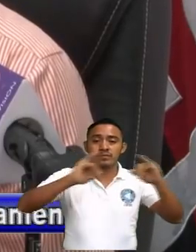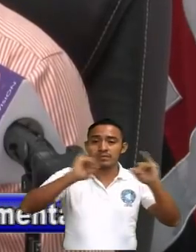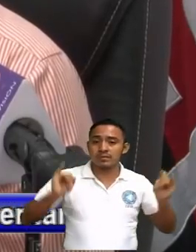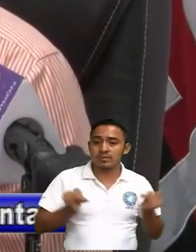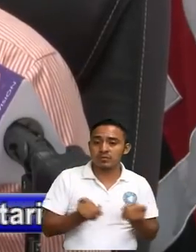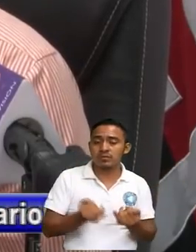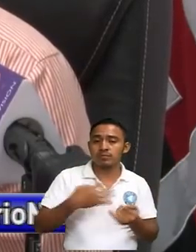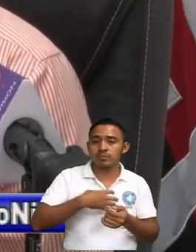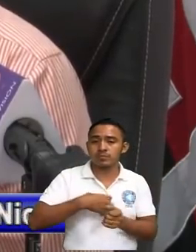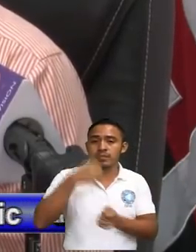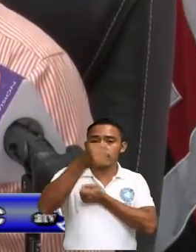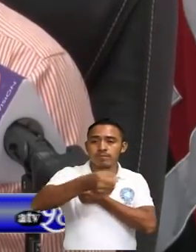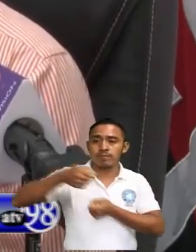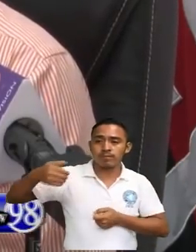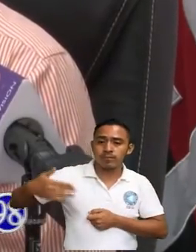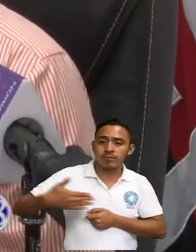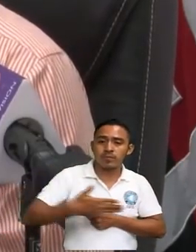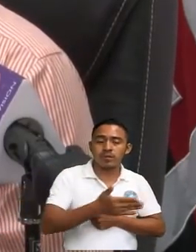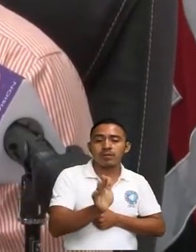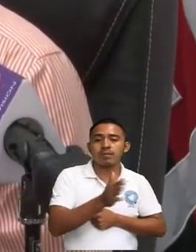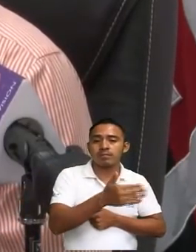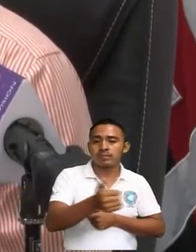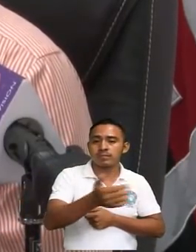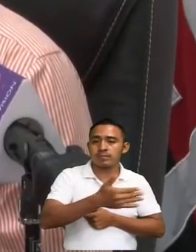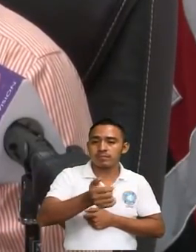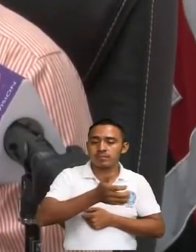nuestra pesquería de langosta